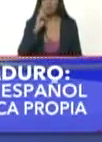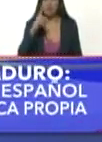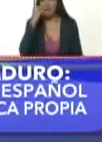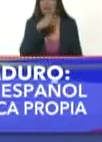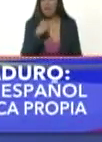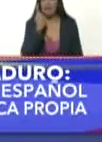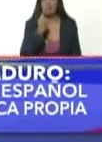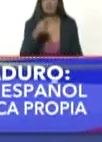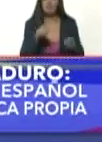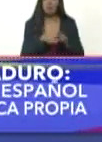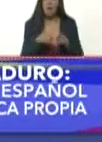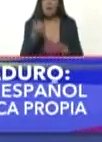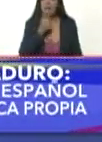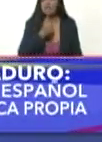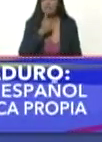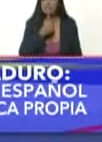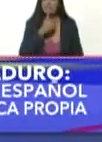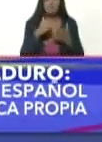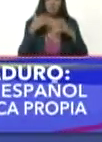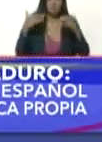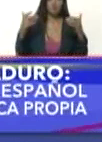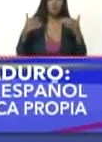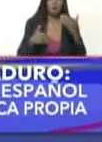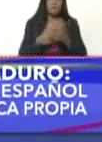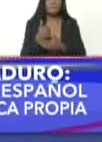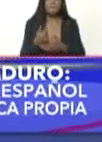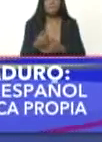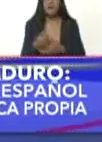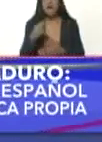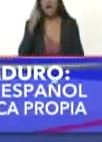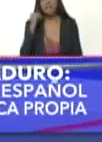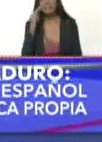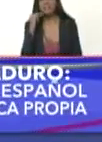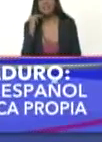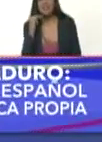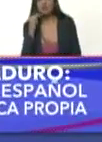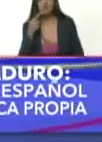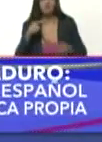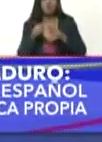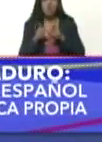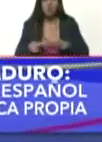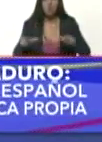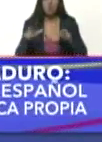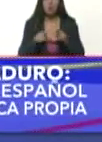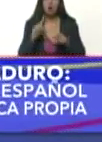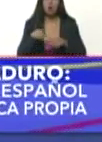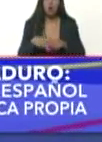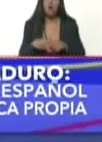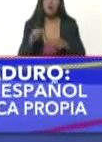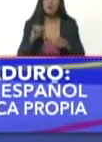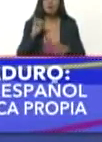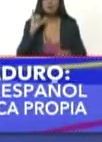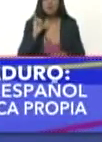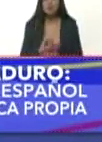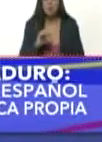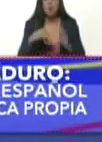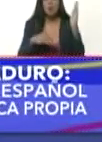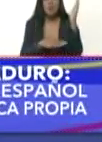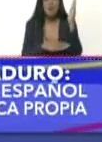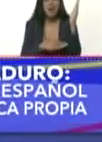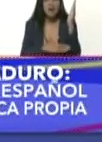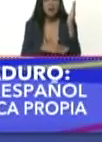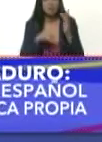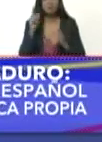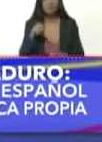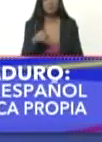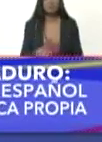cara a la resistencia inmensa del negro andesote en todas las zonas de lo que hoy es Yaracuy y Lara. Ah,